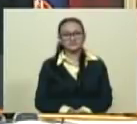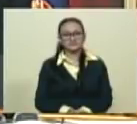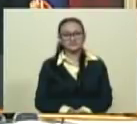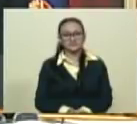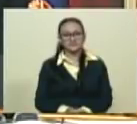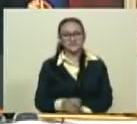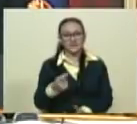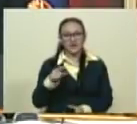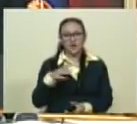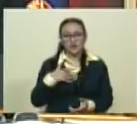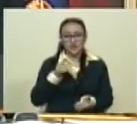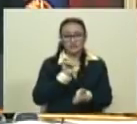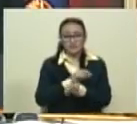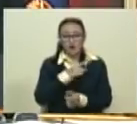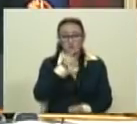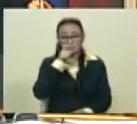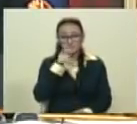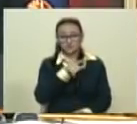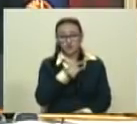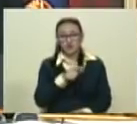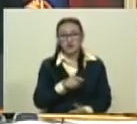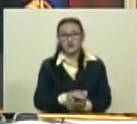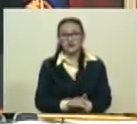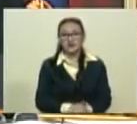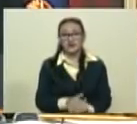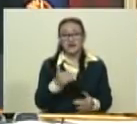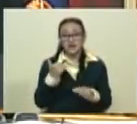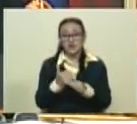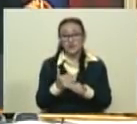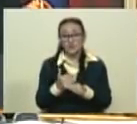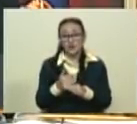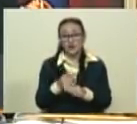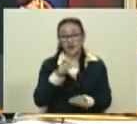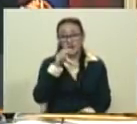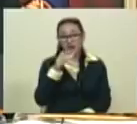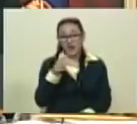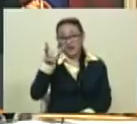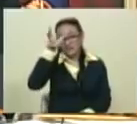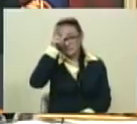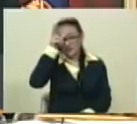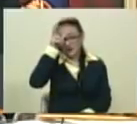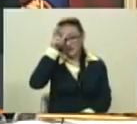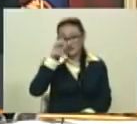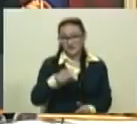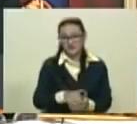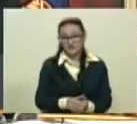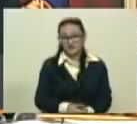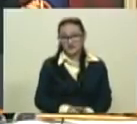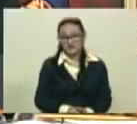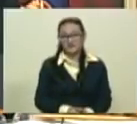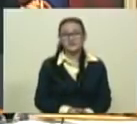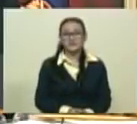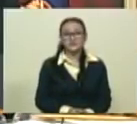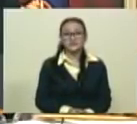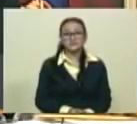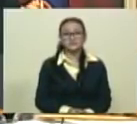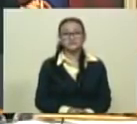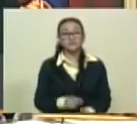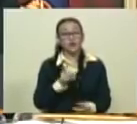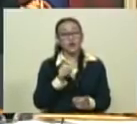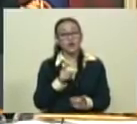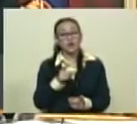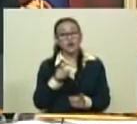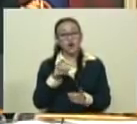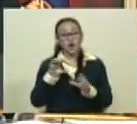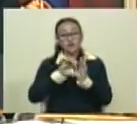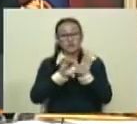huele a calabozo. Pues sí. Segundo lugar, competencias de la constituyente. Es muy